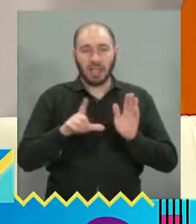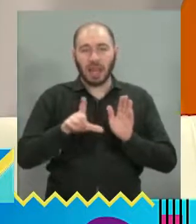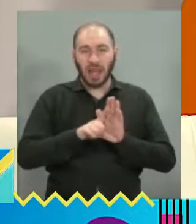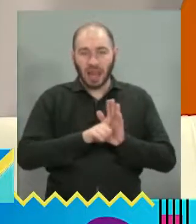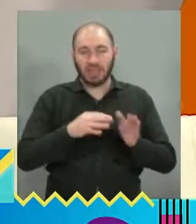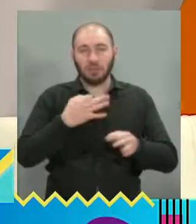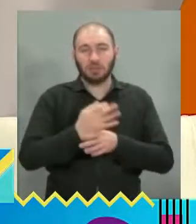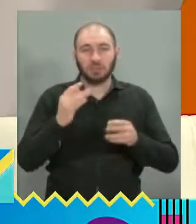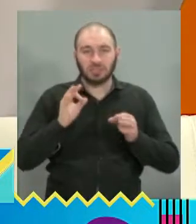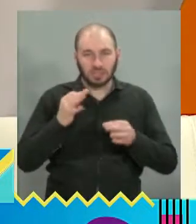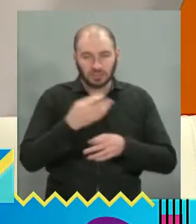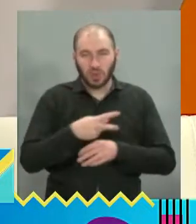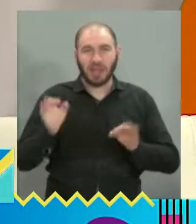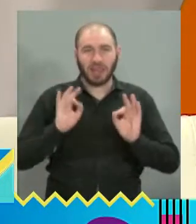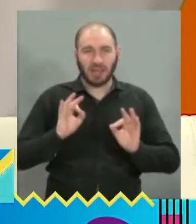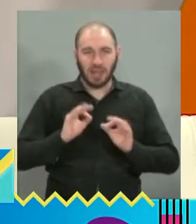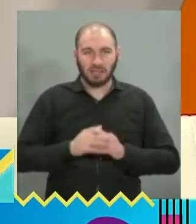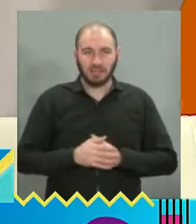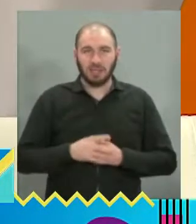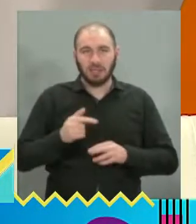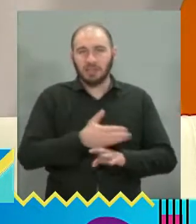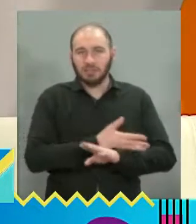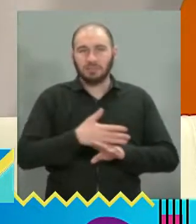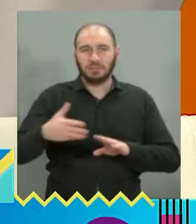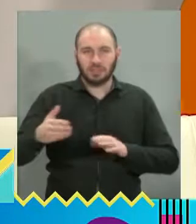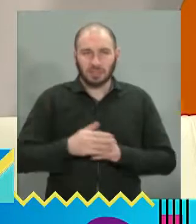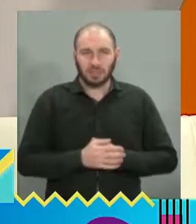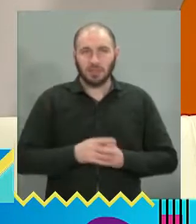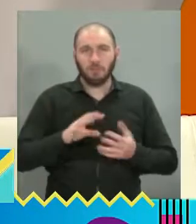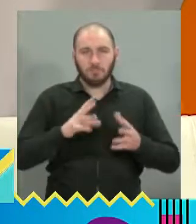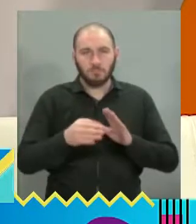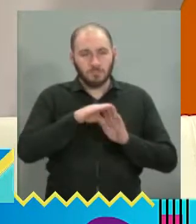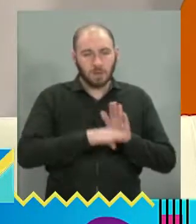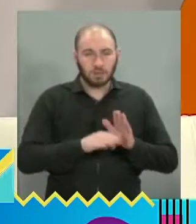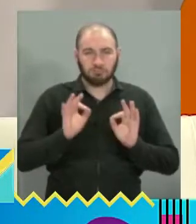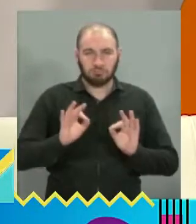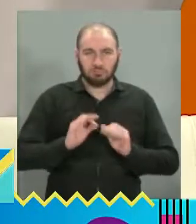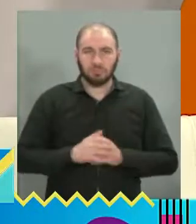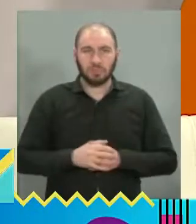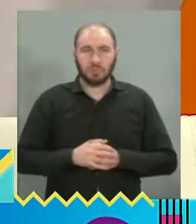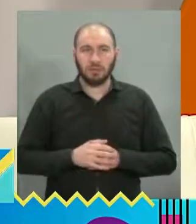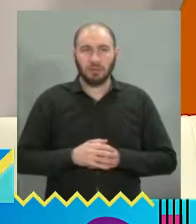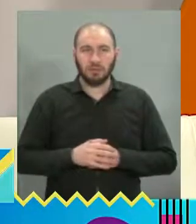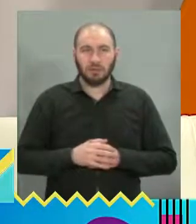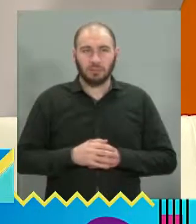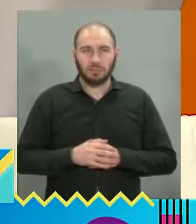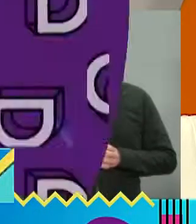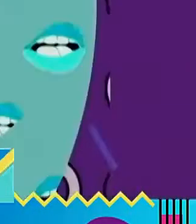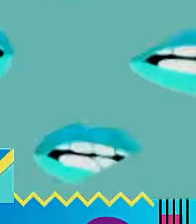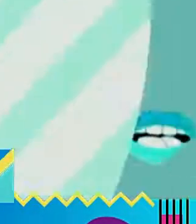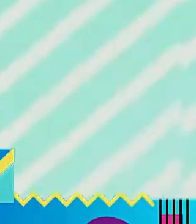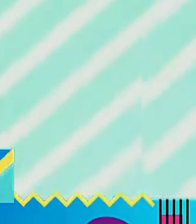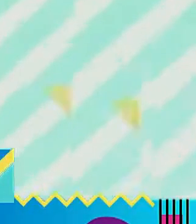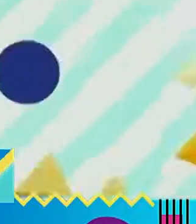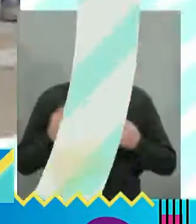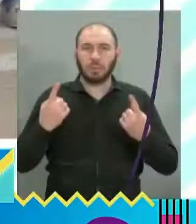Educación Sexual Integral, plenamente vigente en sus formas, sí, pero no de una